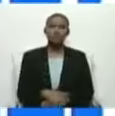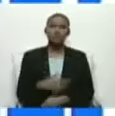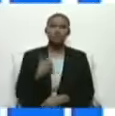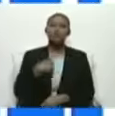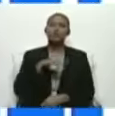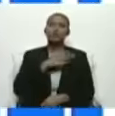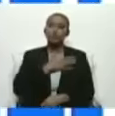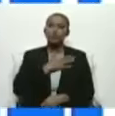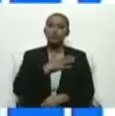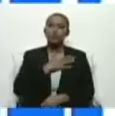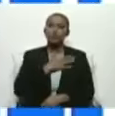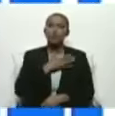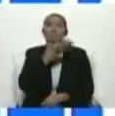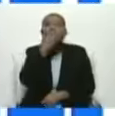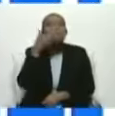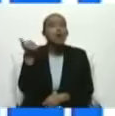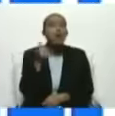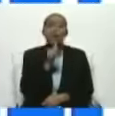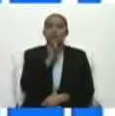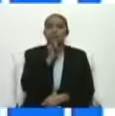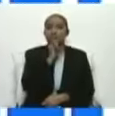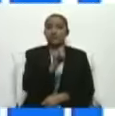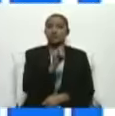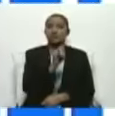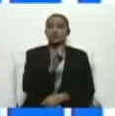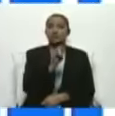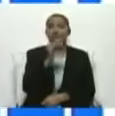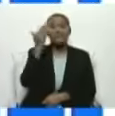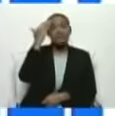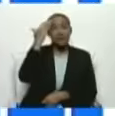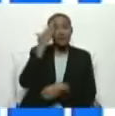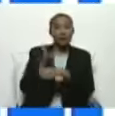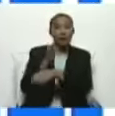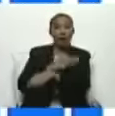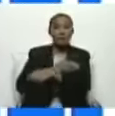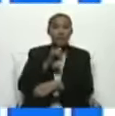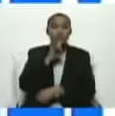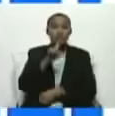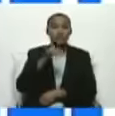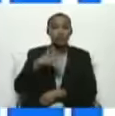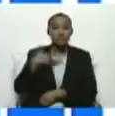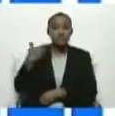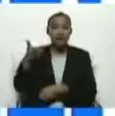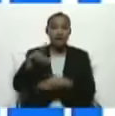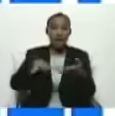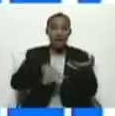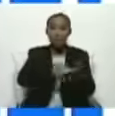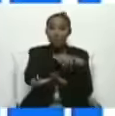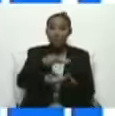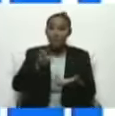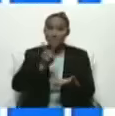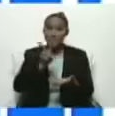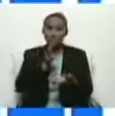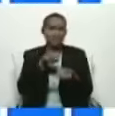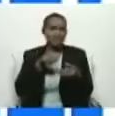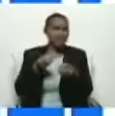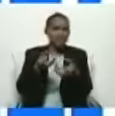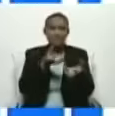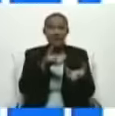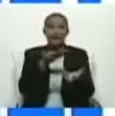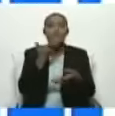denunciar cuando haya planes desestabilizadores o de violencia en contra de la paz de los venezolanos y las venezolanas, para